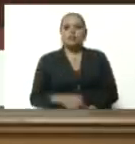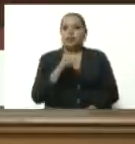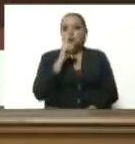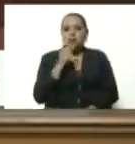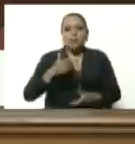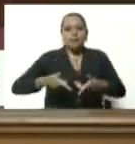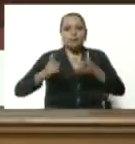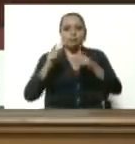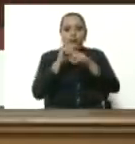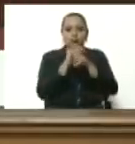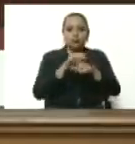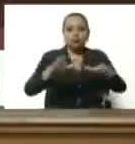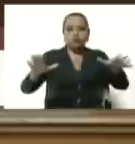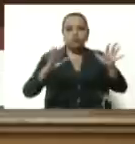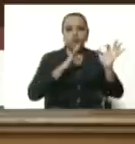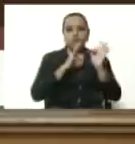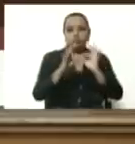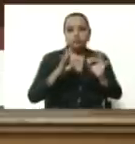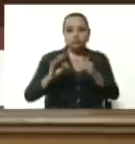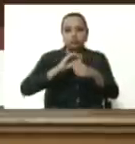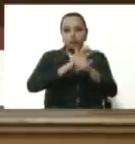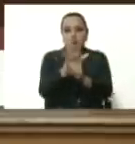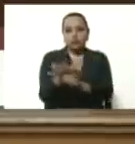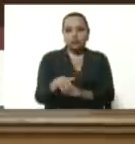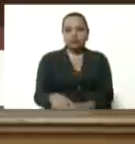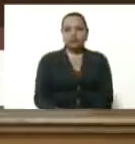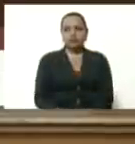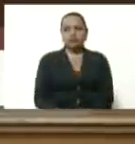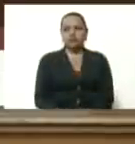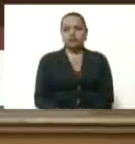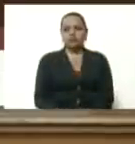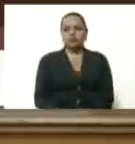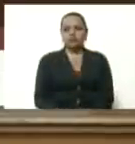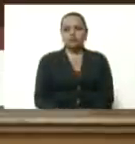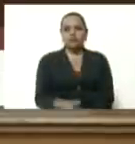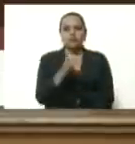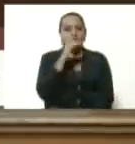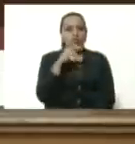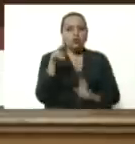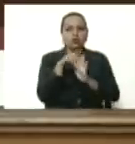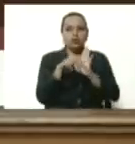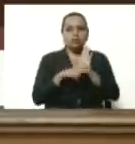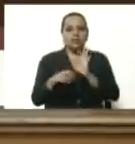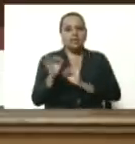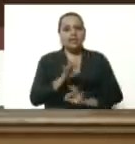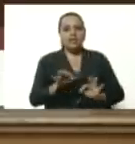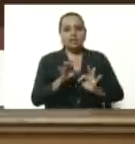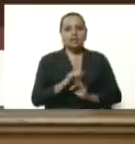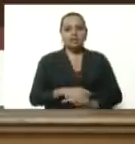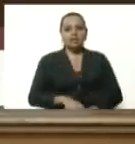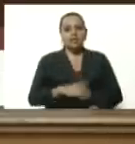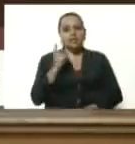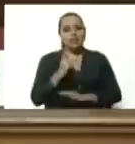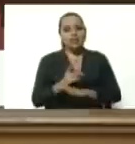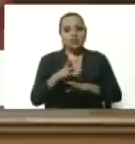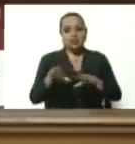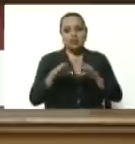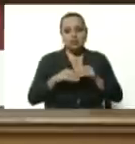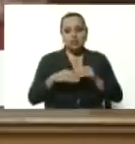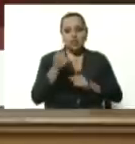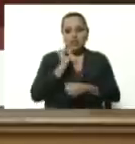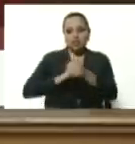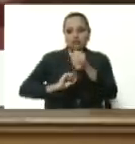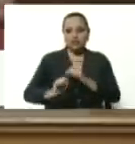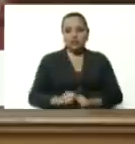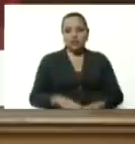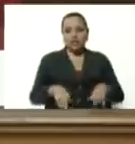propague la enfermedad. Ninguna medida de esa es suficiente, por eso debemos actuar a la defensiva. Es como cuando